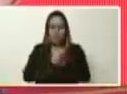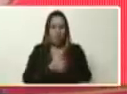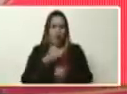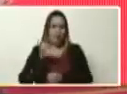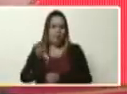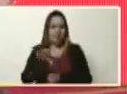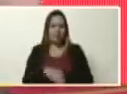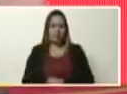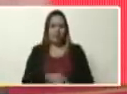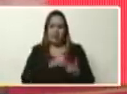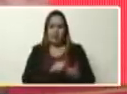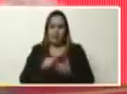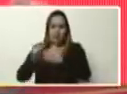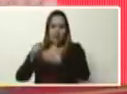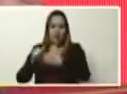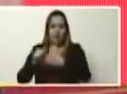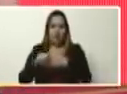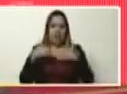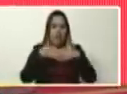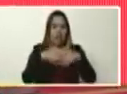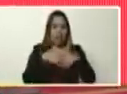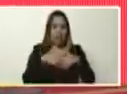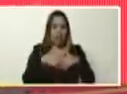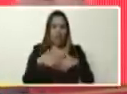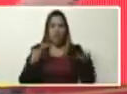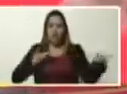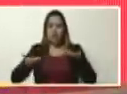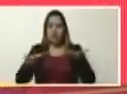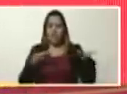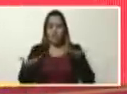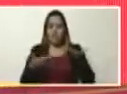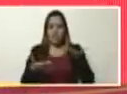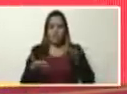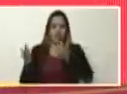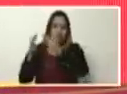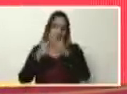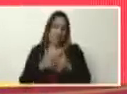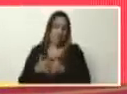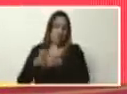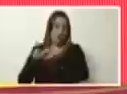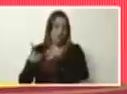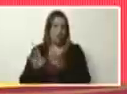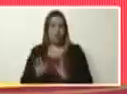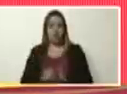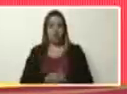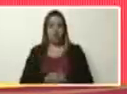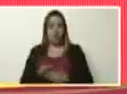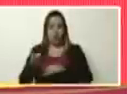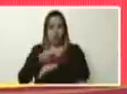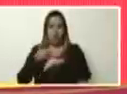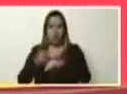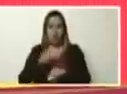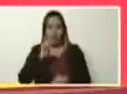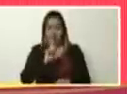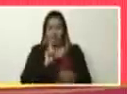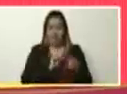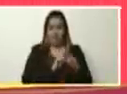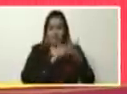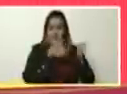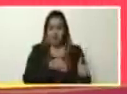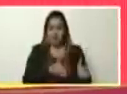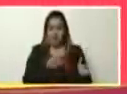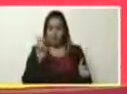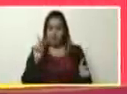dirigió los destinos de esta industria a los servicios del imperialismo. Esa sería la primera etapa. La